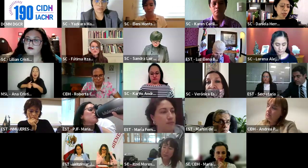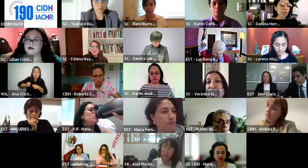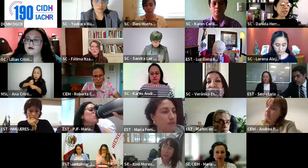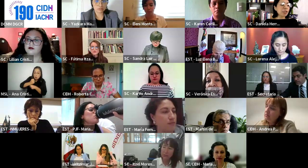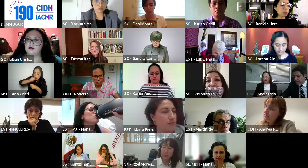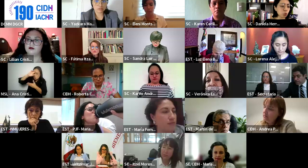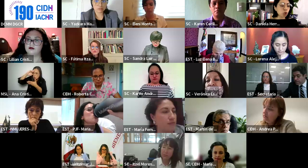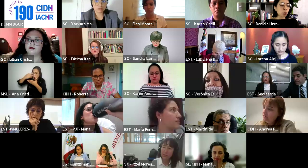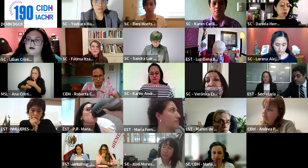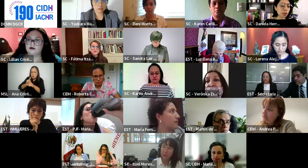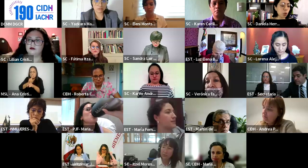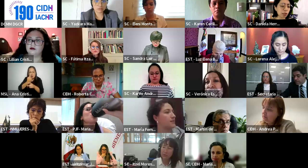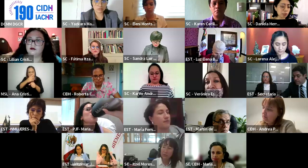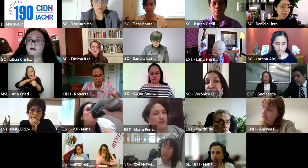México,